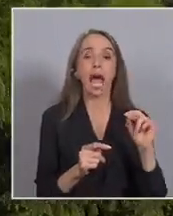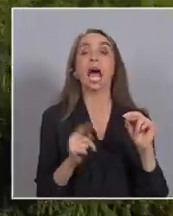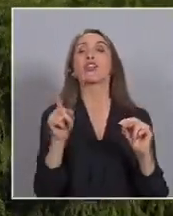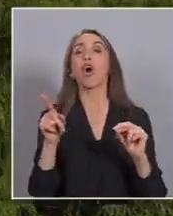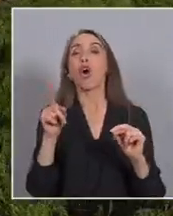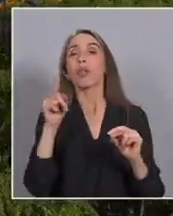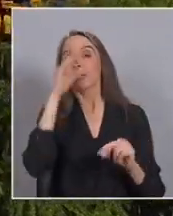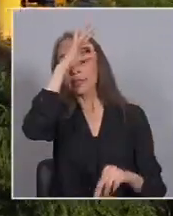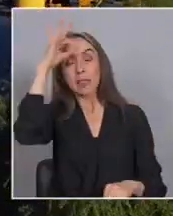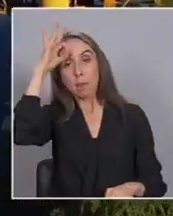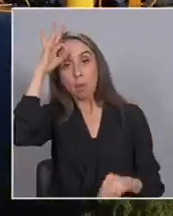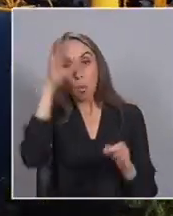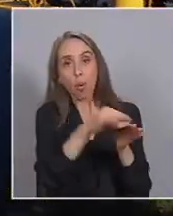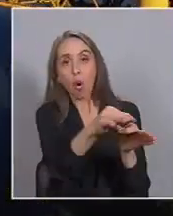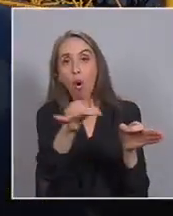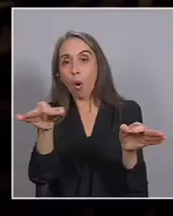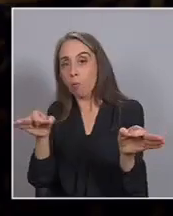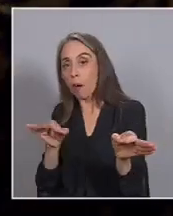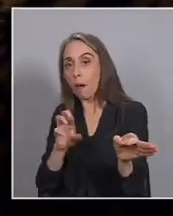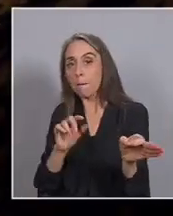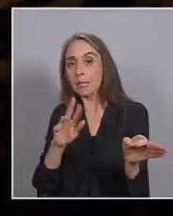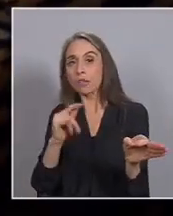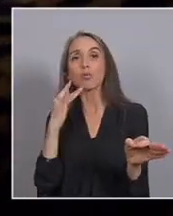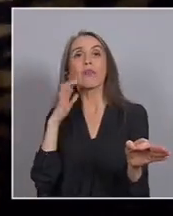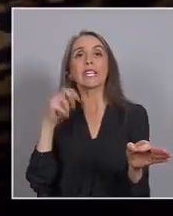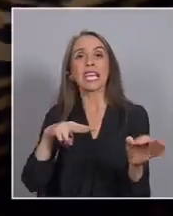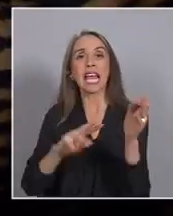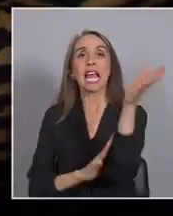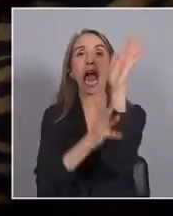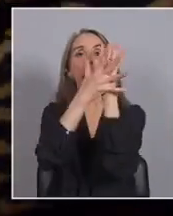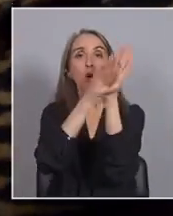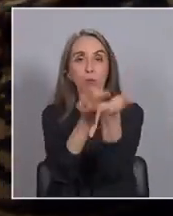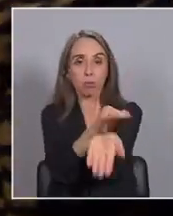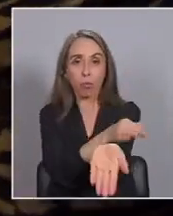en la Araucanía. Y en el corto plazo,